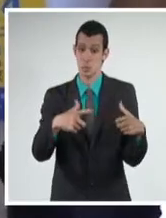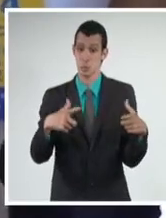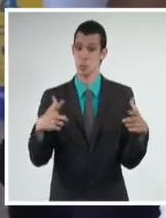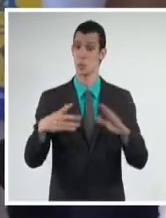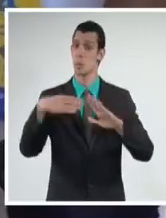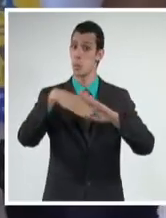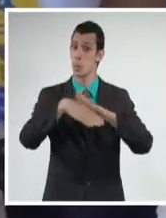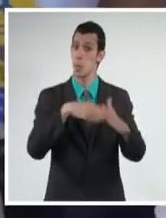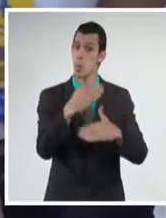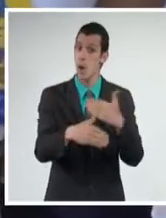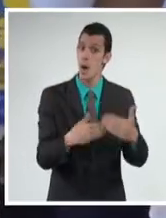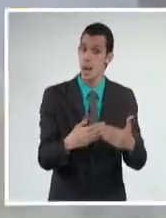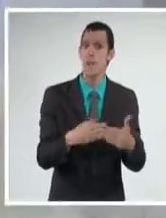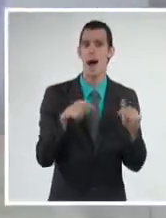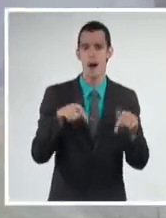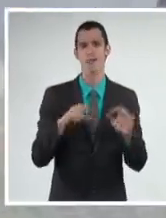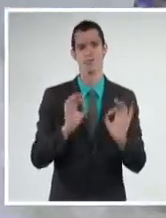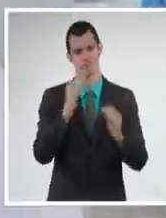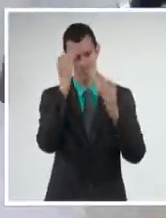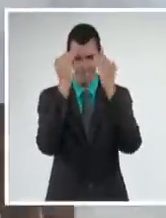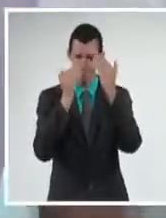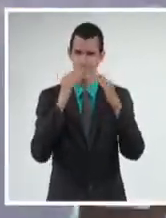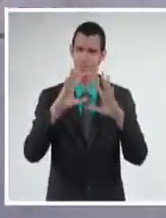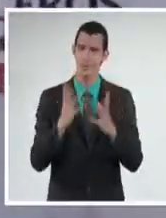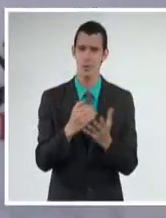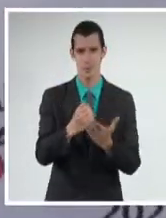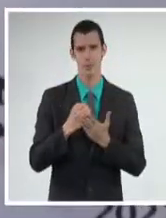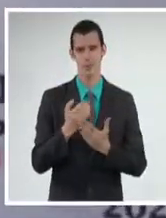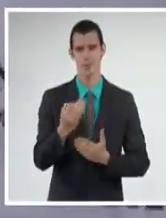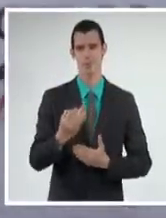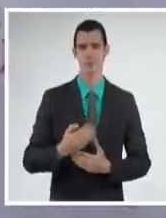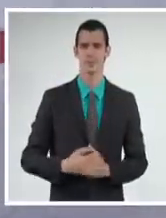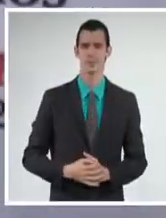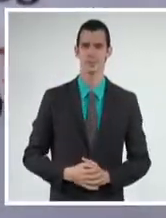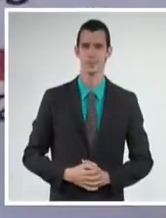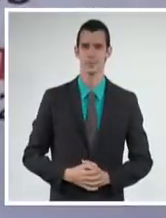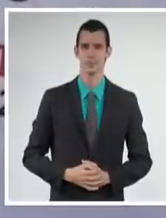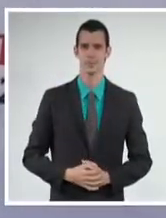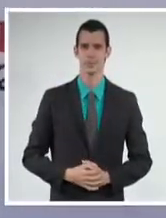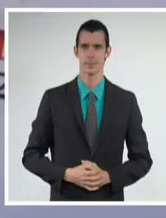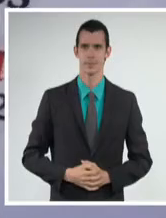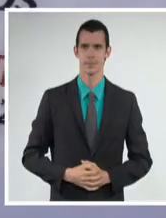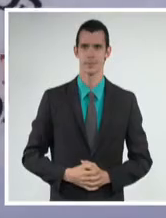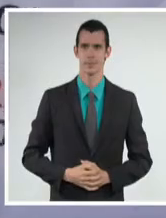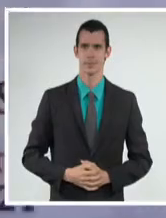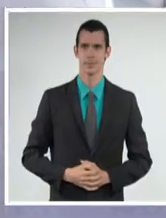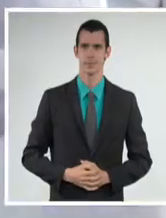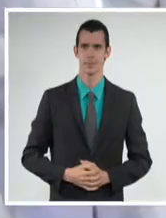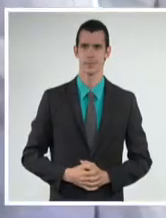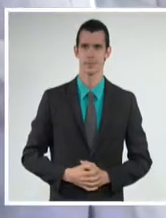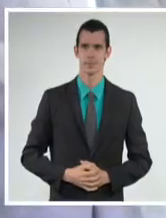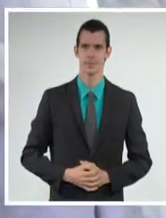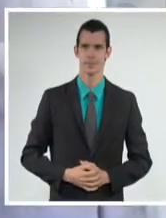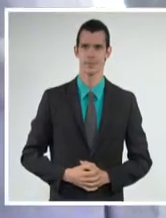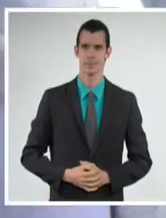mostrar la sonrisa ante el deber cumplido. En Cárdenas, Matanzas, Ariel Aimé, Sistema Informativo de la Televisión Cubana.